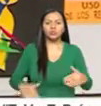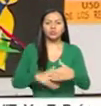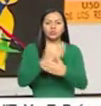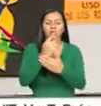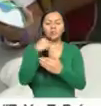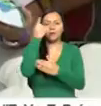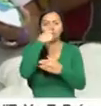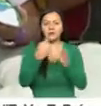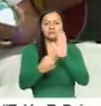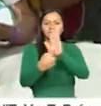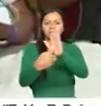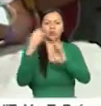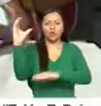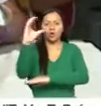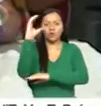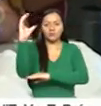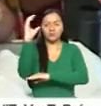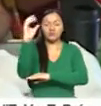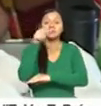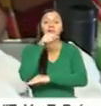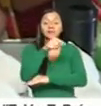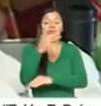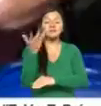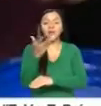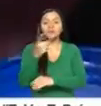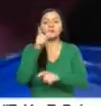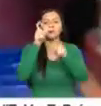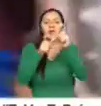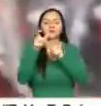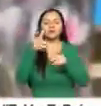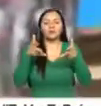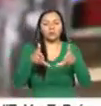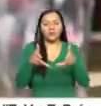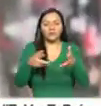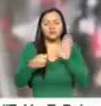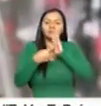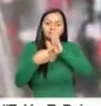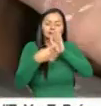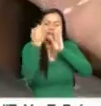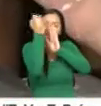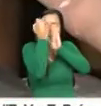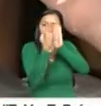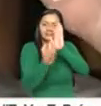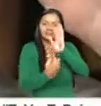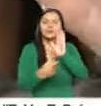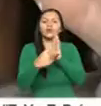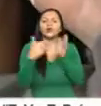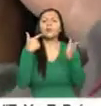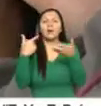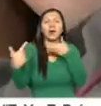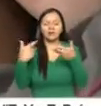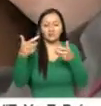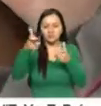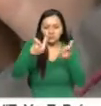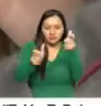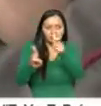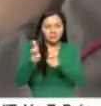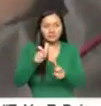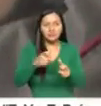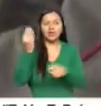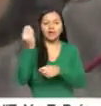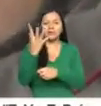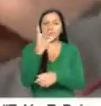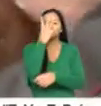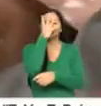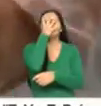de Colombia. Los maestros echan mano de la expresión artística para generar reflexión. En esta clase de artes plásticas, los jóvenes elaboran